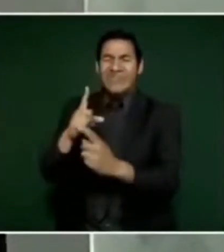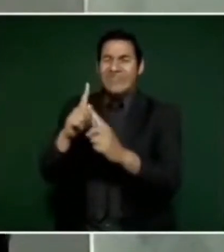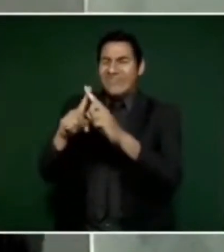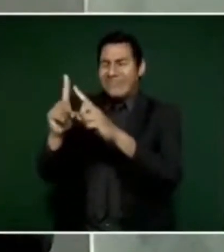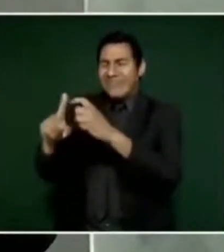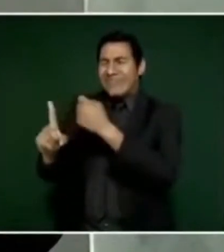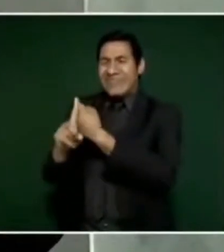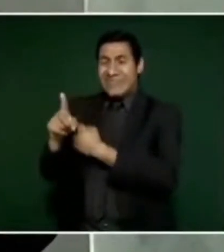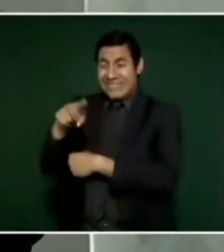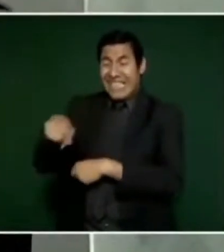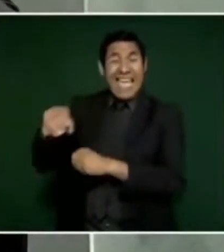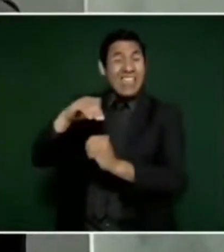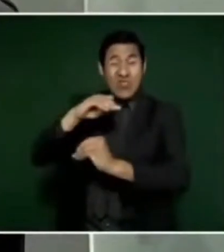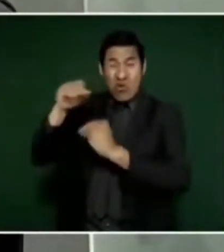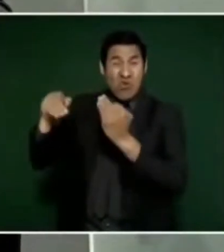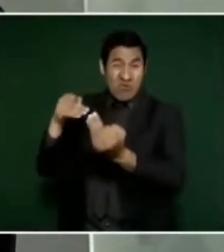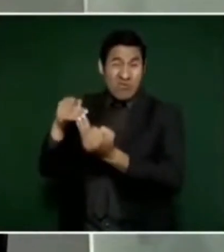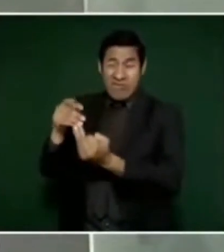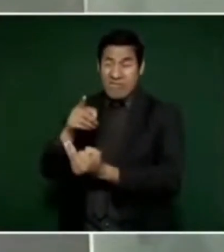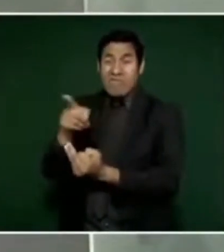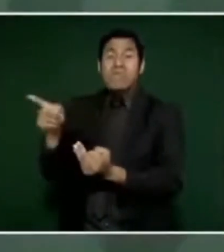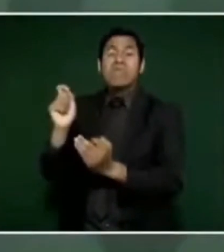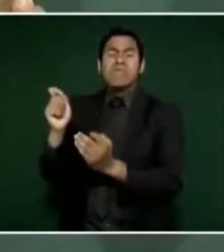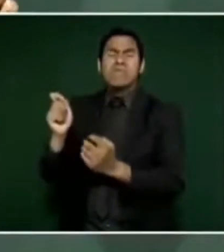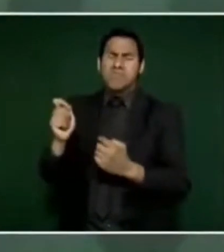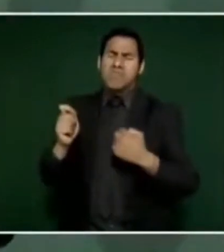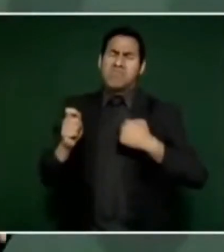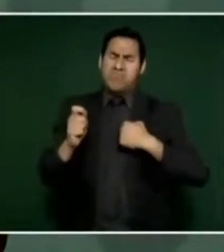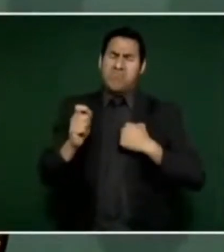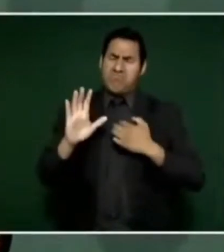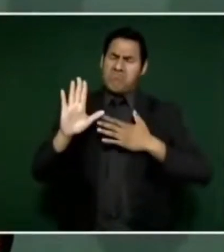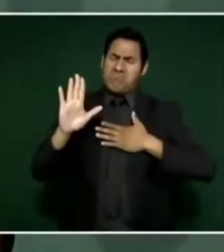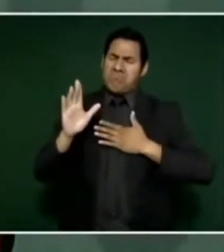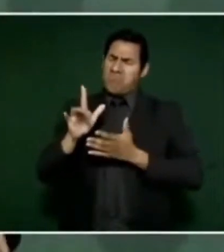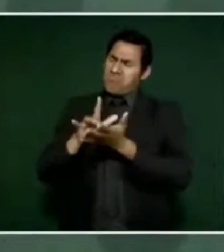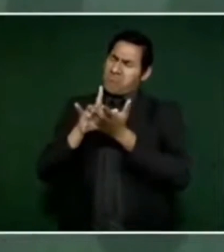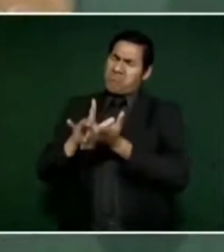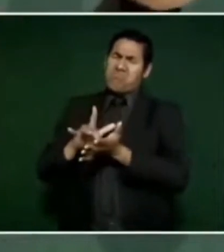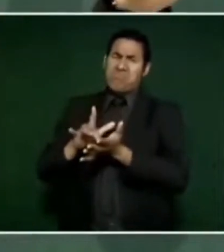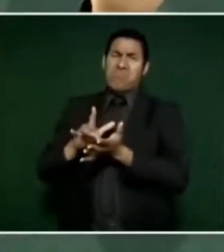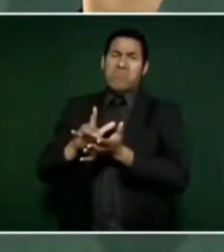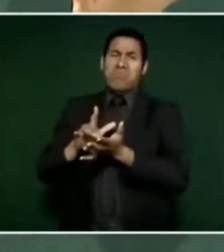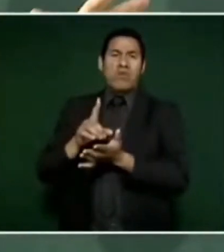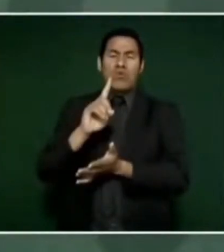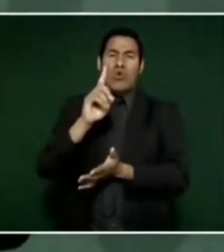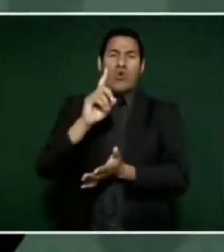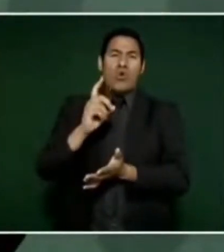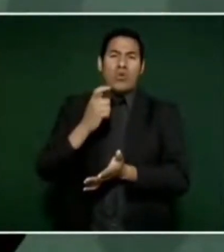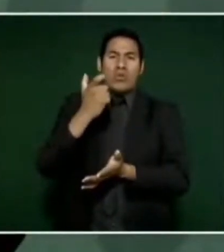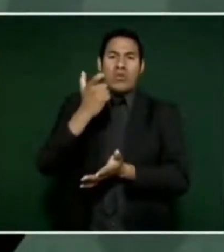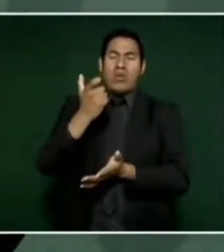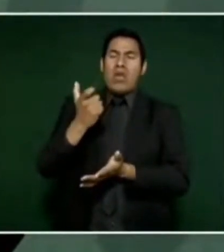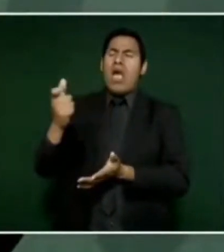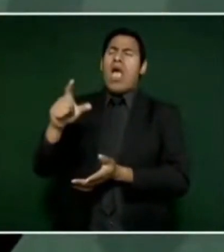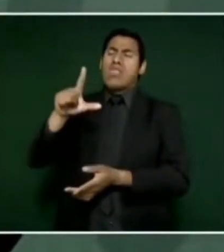a todos se les va a apoyar, no con crédito.